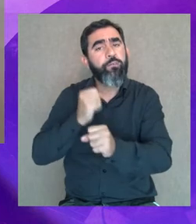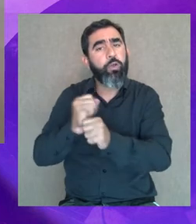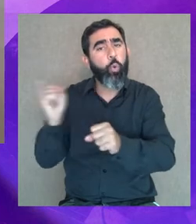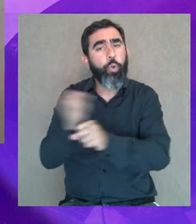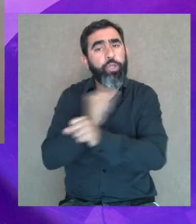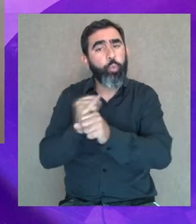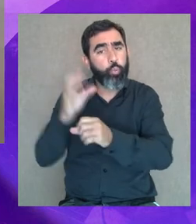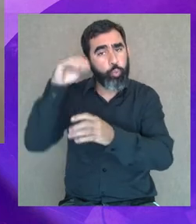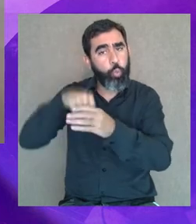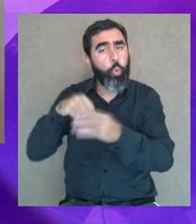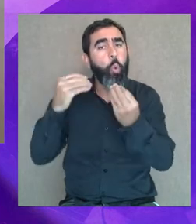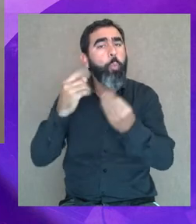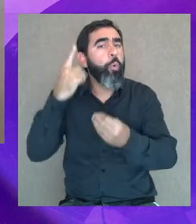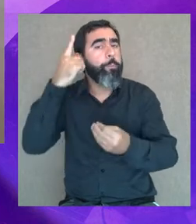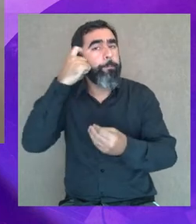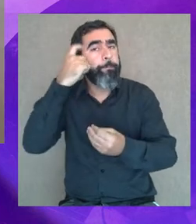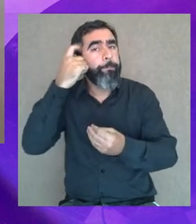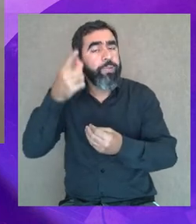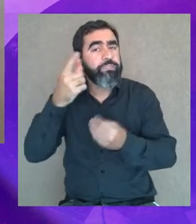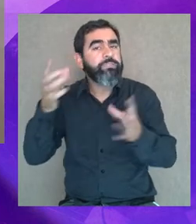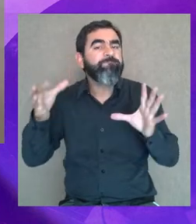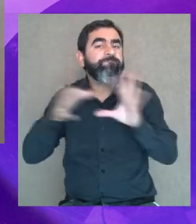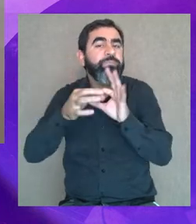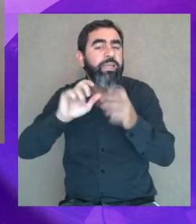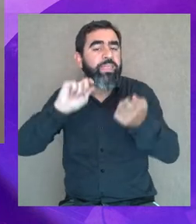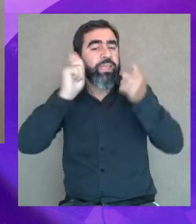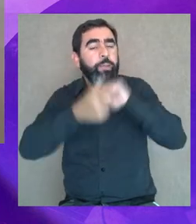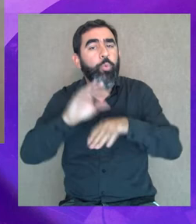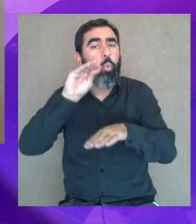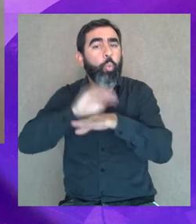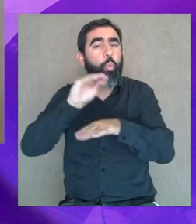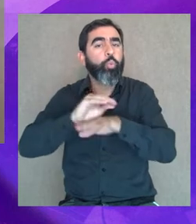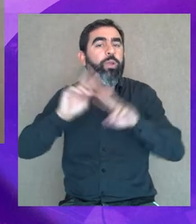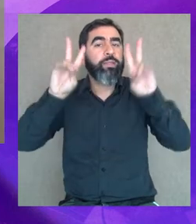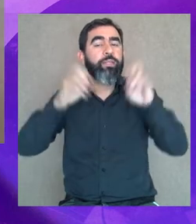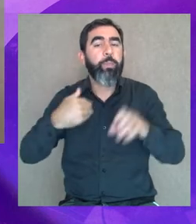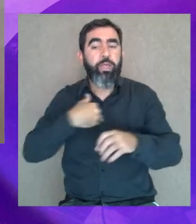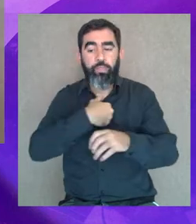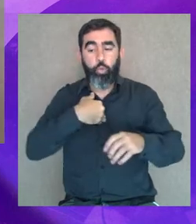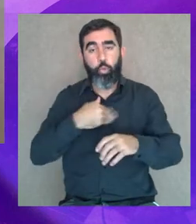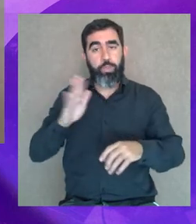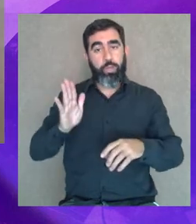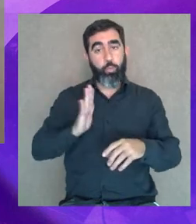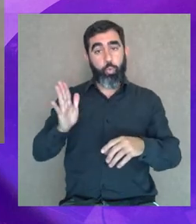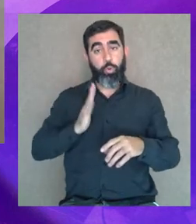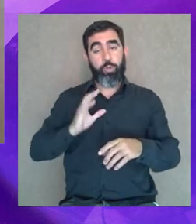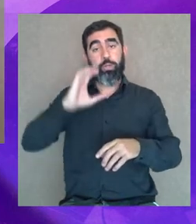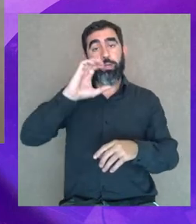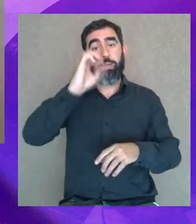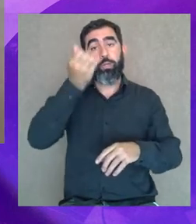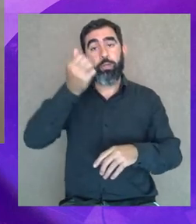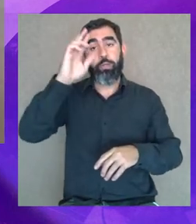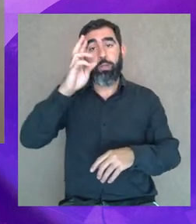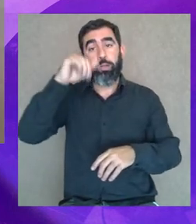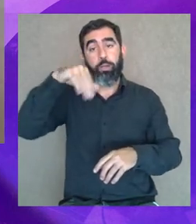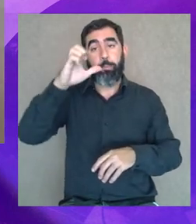cómo ha sido la experiencia vinculada a los cambios culturales relacionados al rol en las mujeres carmen